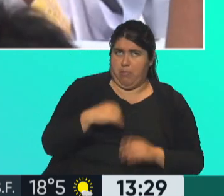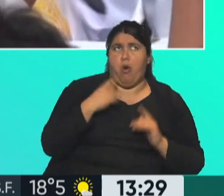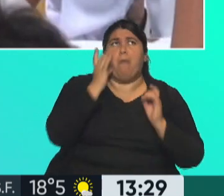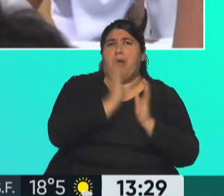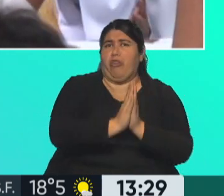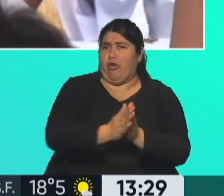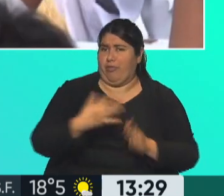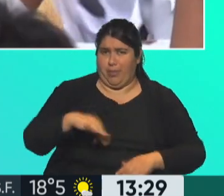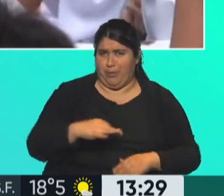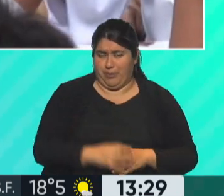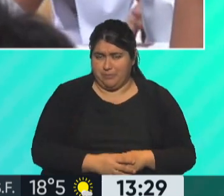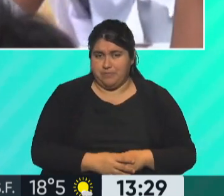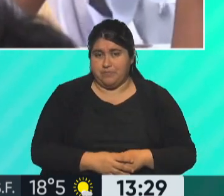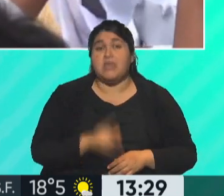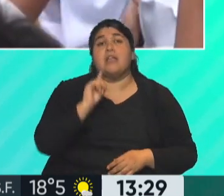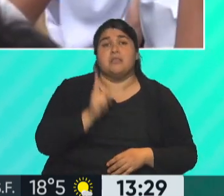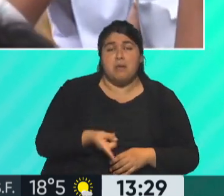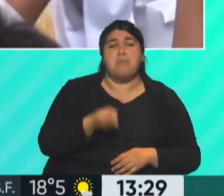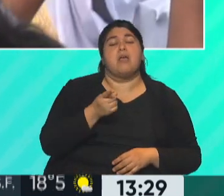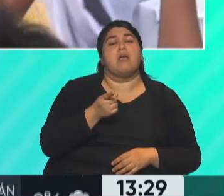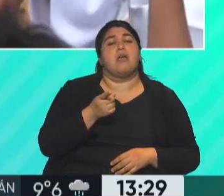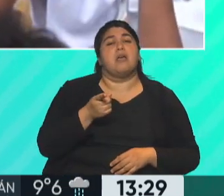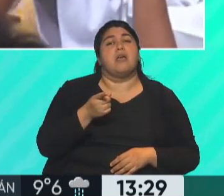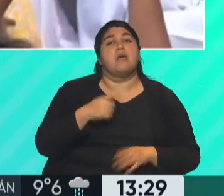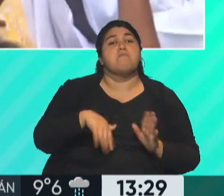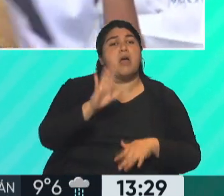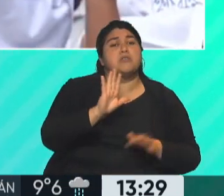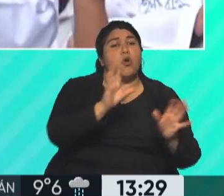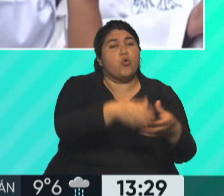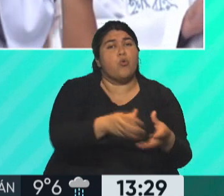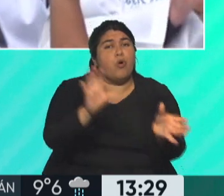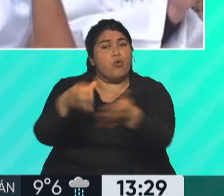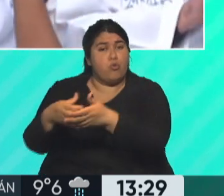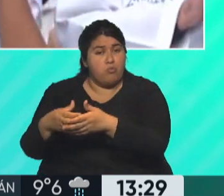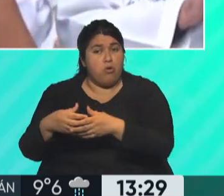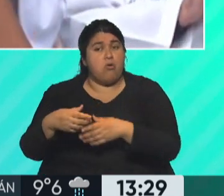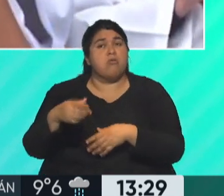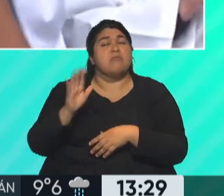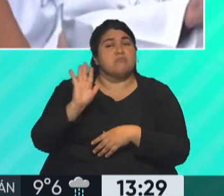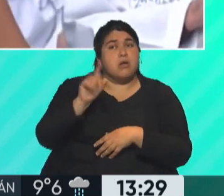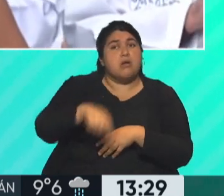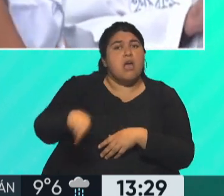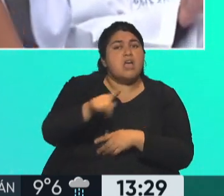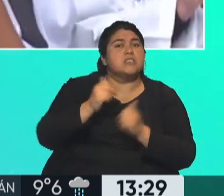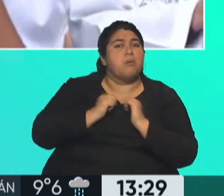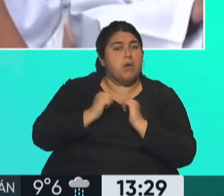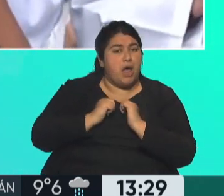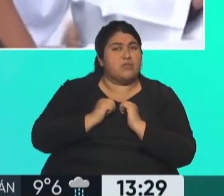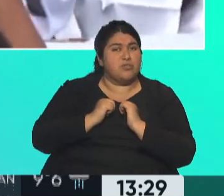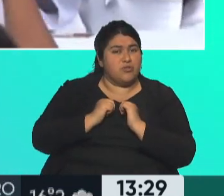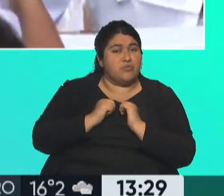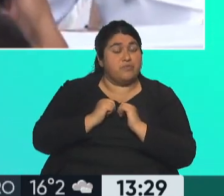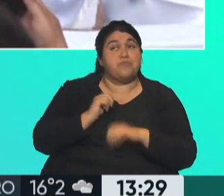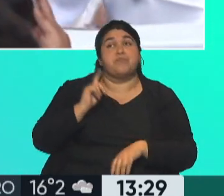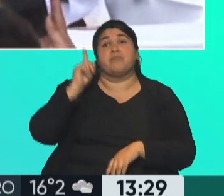Inclusive también aquellos sectores de las poblaciones que están esperando. Yo digo, fíjate que